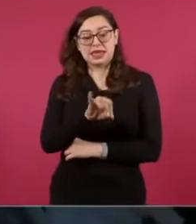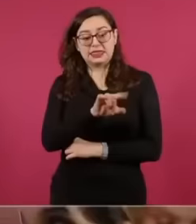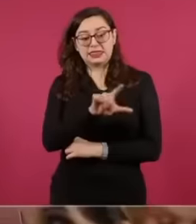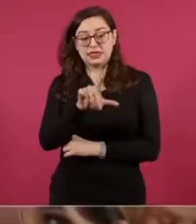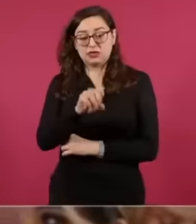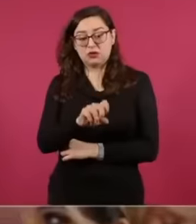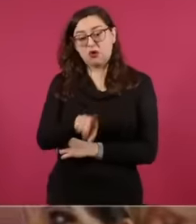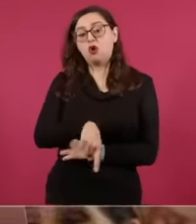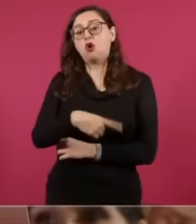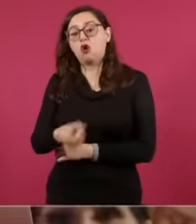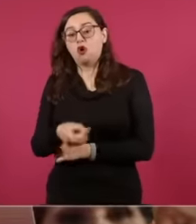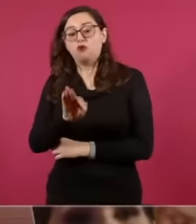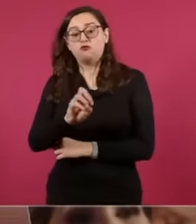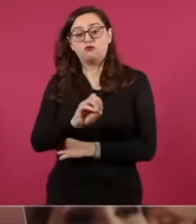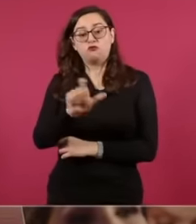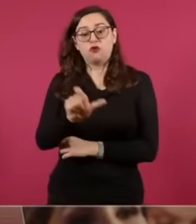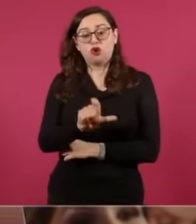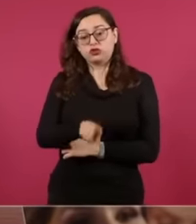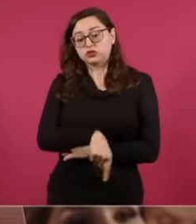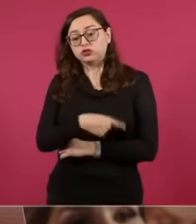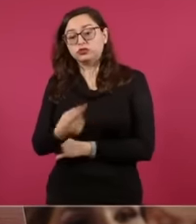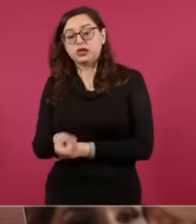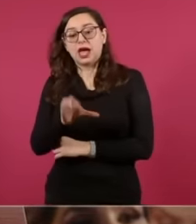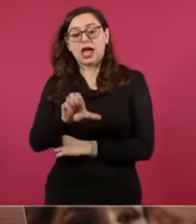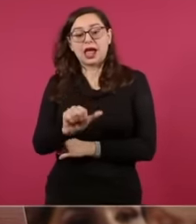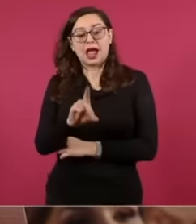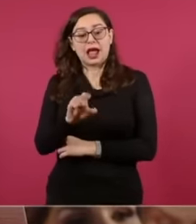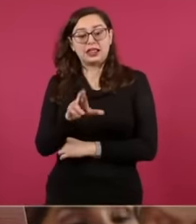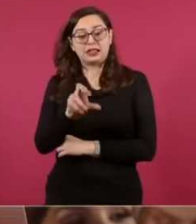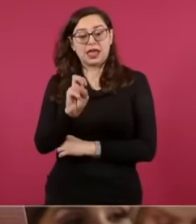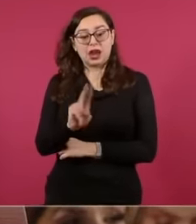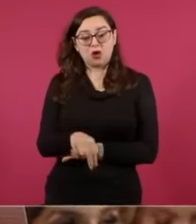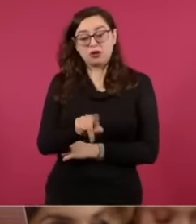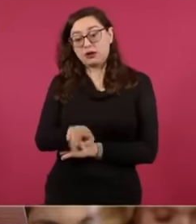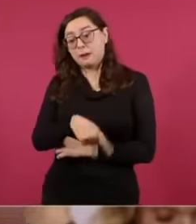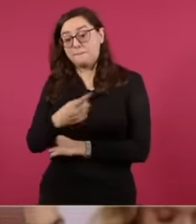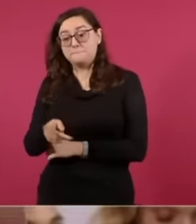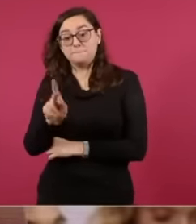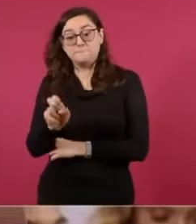Fox, Calderón, Peña Nieto.